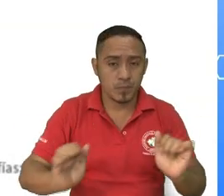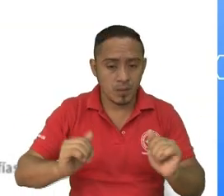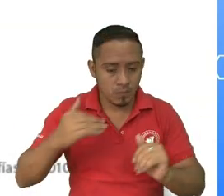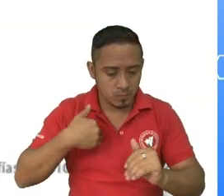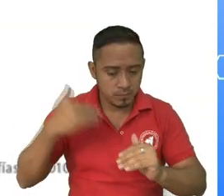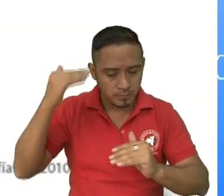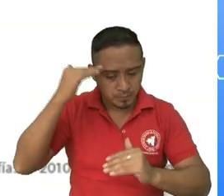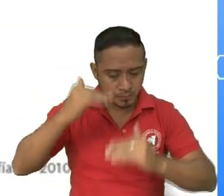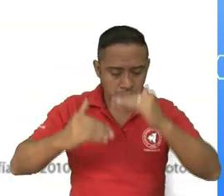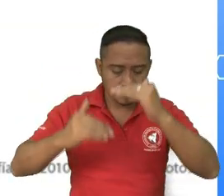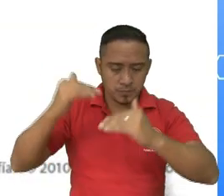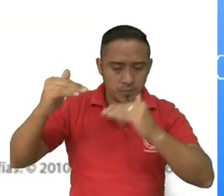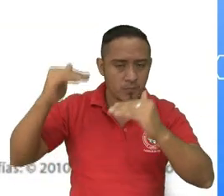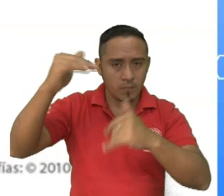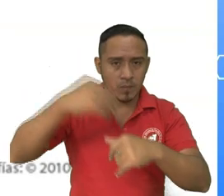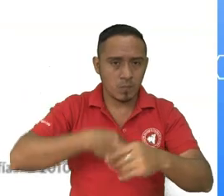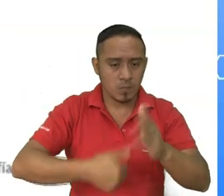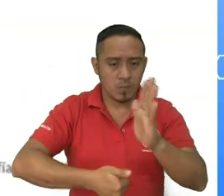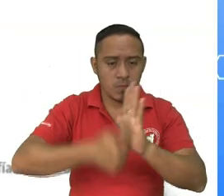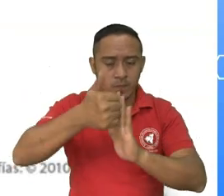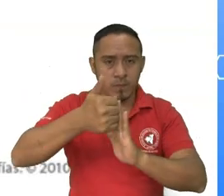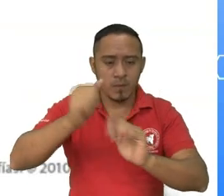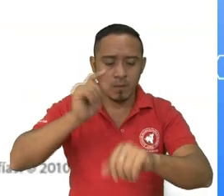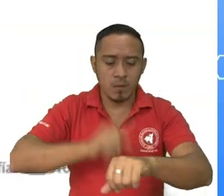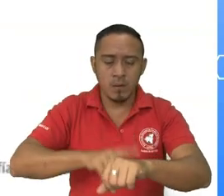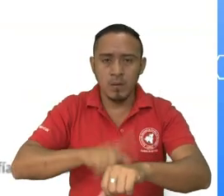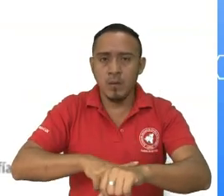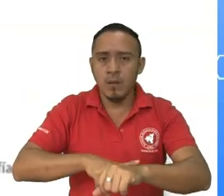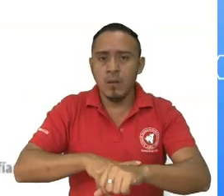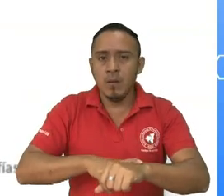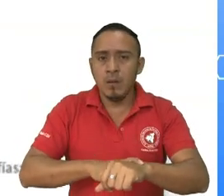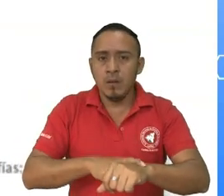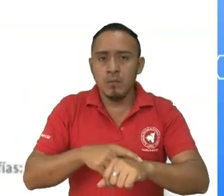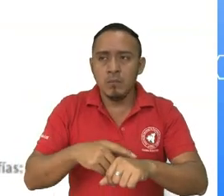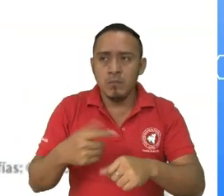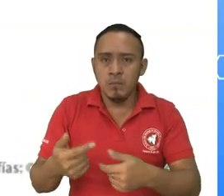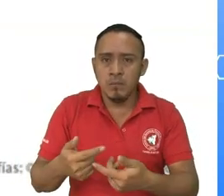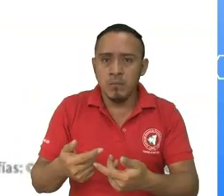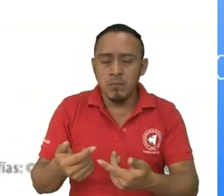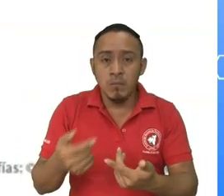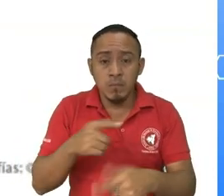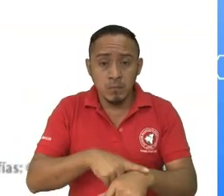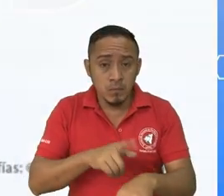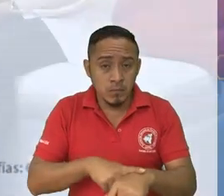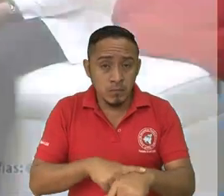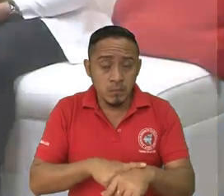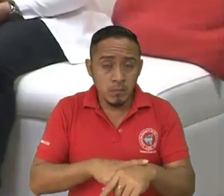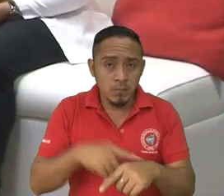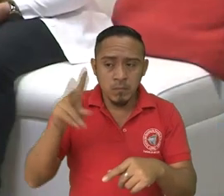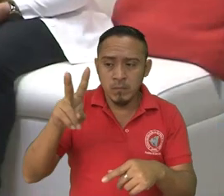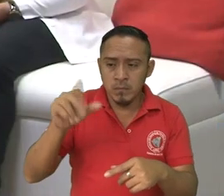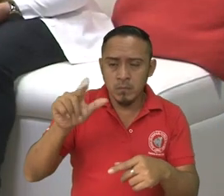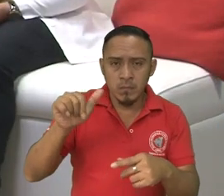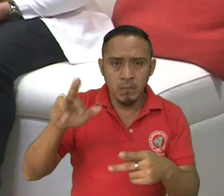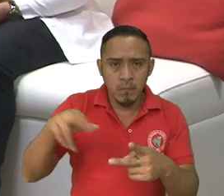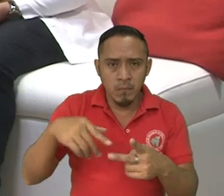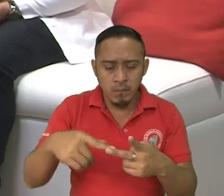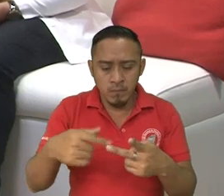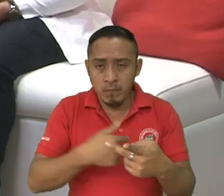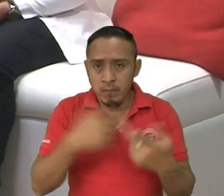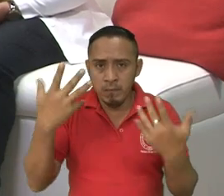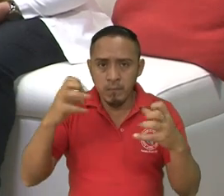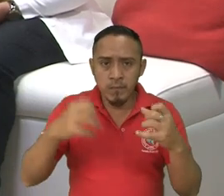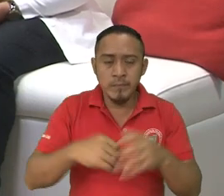construyendo su autoestima en edad temprana es el tiempo que los padres el valor que le vaya dando a las cosas que él va